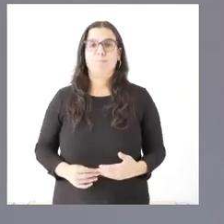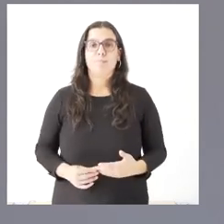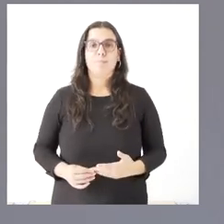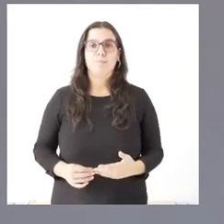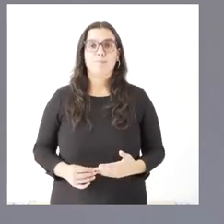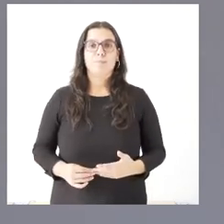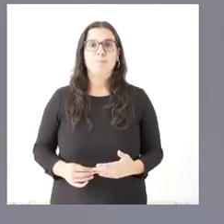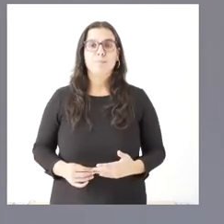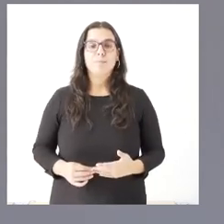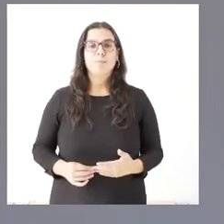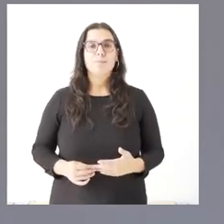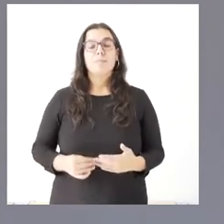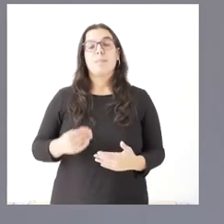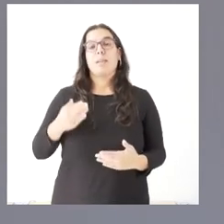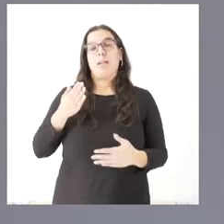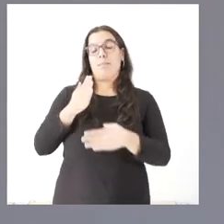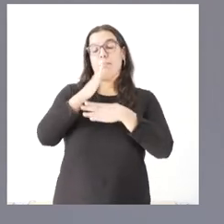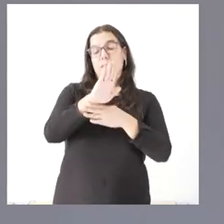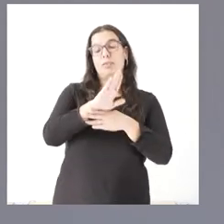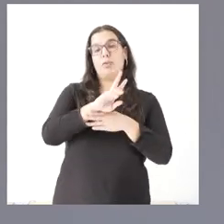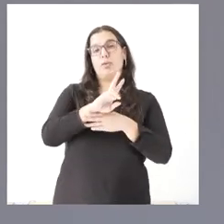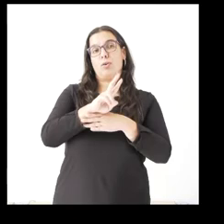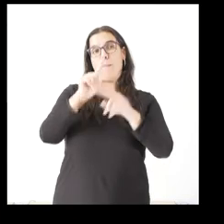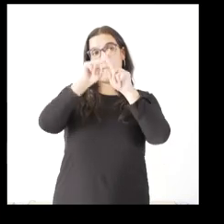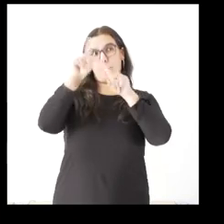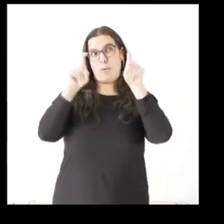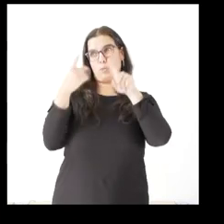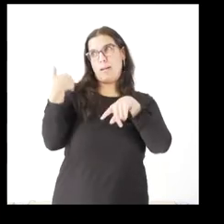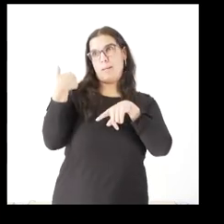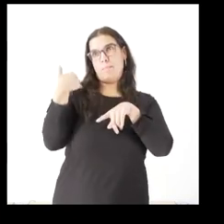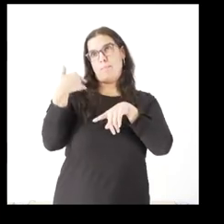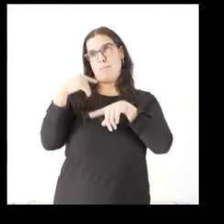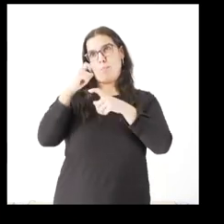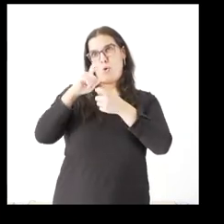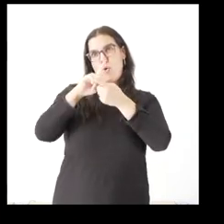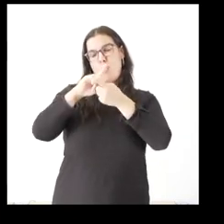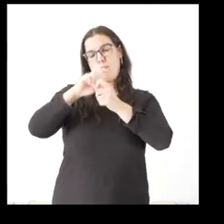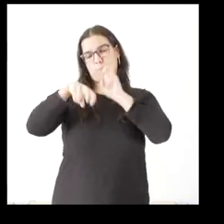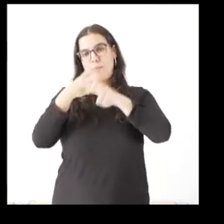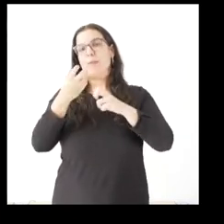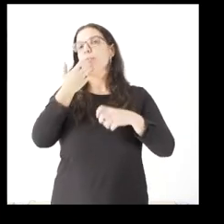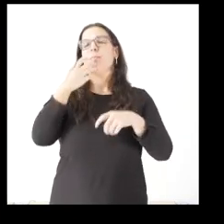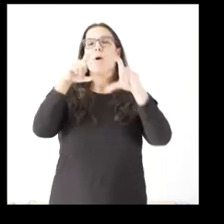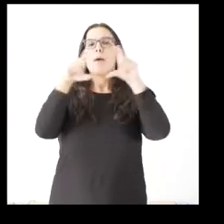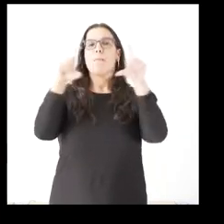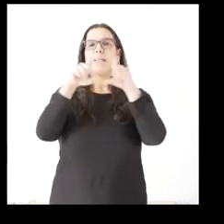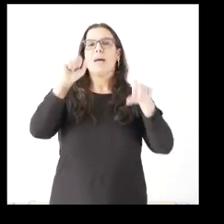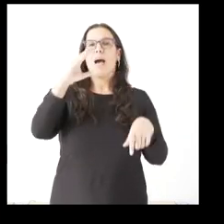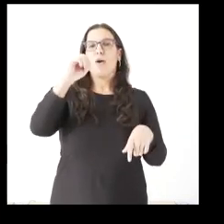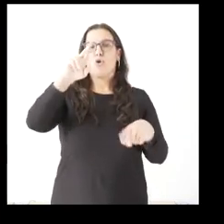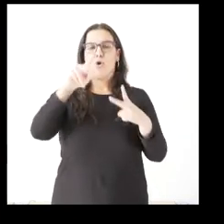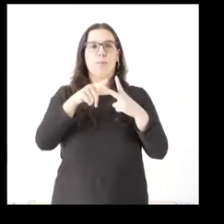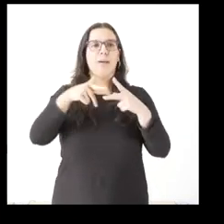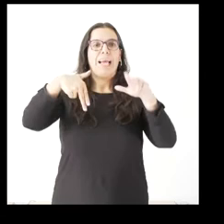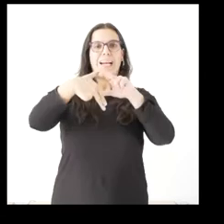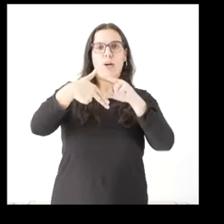Por plantearle de otra manera algo que le planteaba antes. Si, por ejemplo, empresas como Accor, Renault,